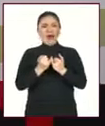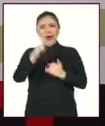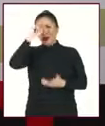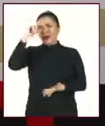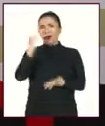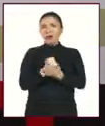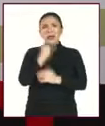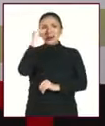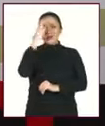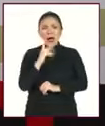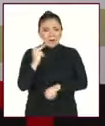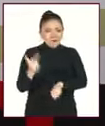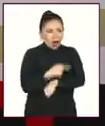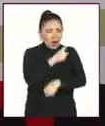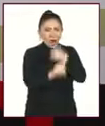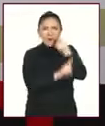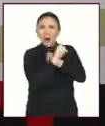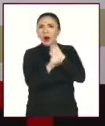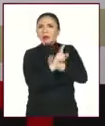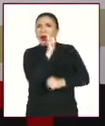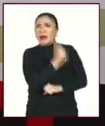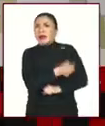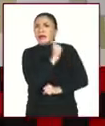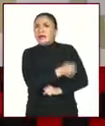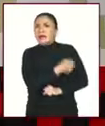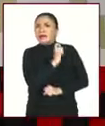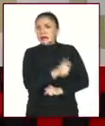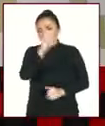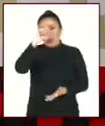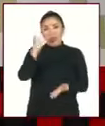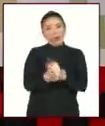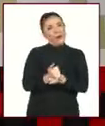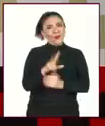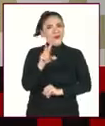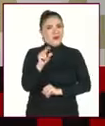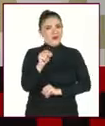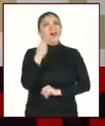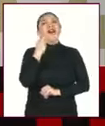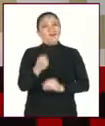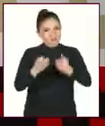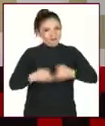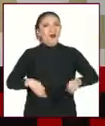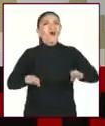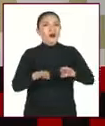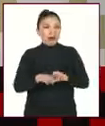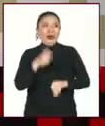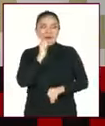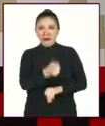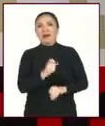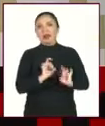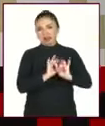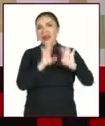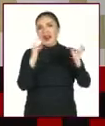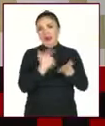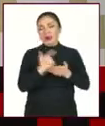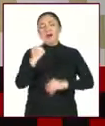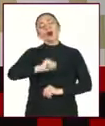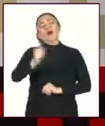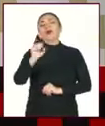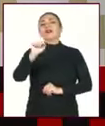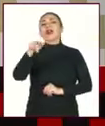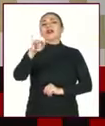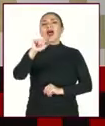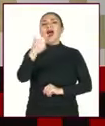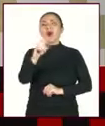la situación que están pasando. Claro, sino traumarlos, Así ¿no? Son situaciones muy delicadas. Santiago Torres pregunta,